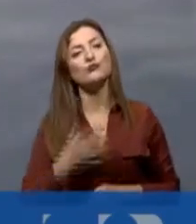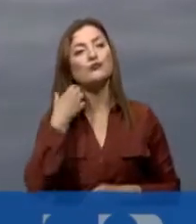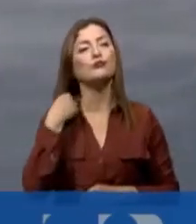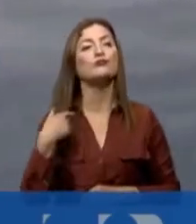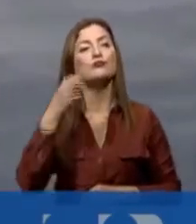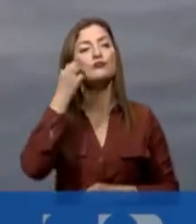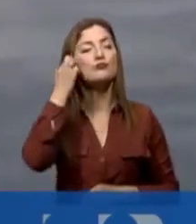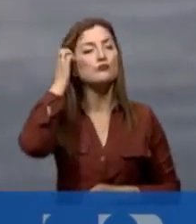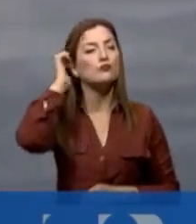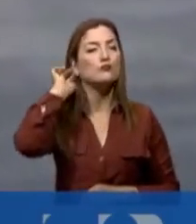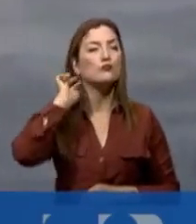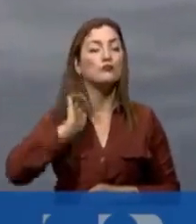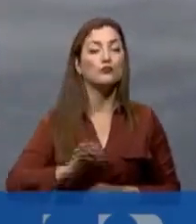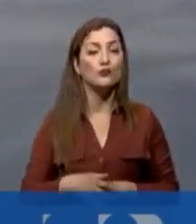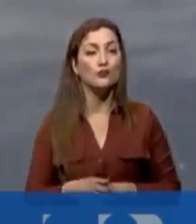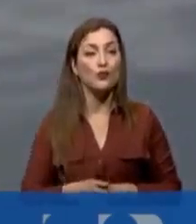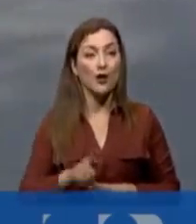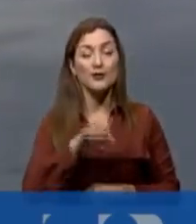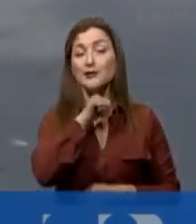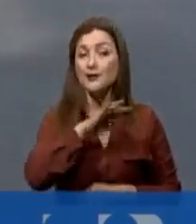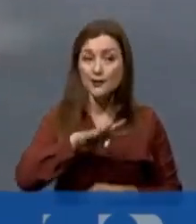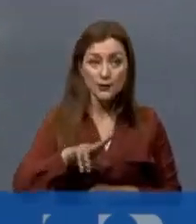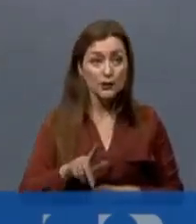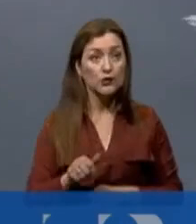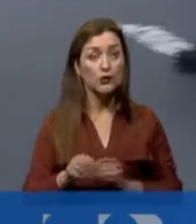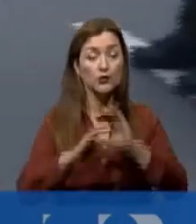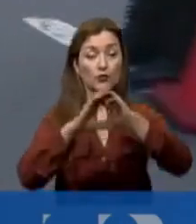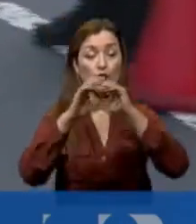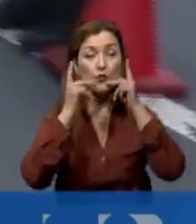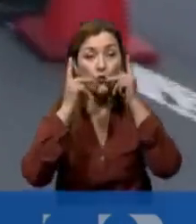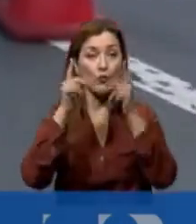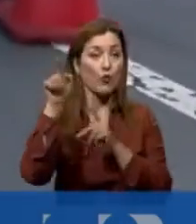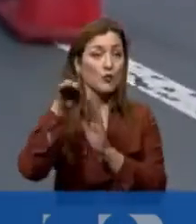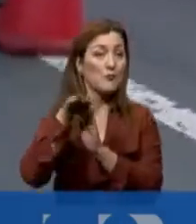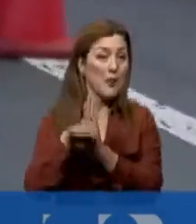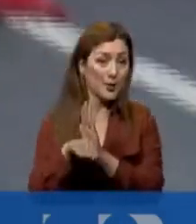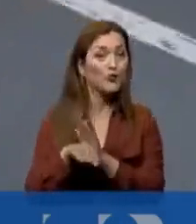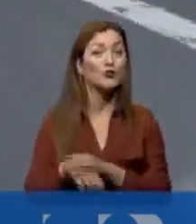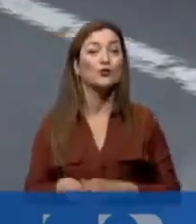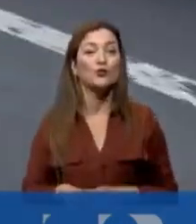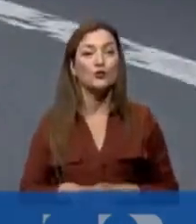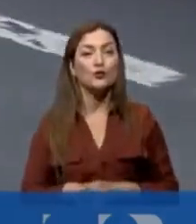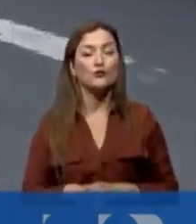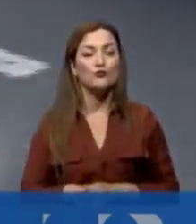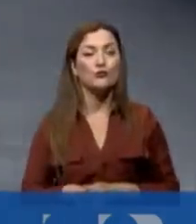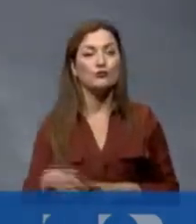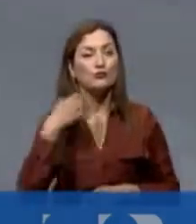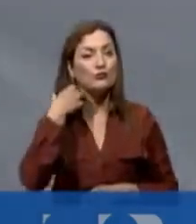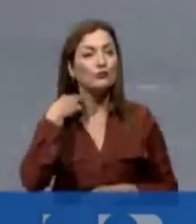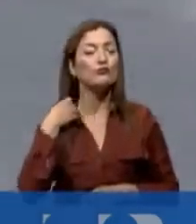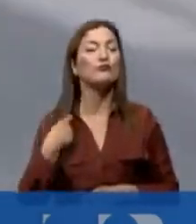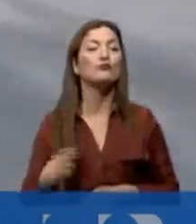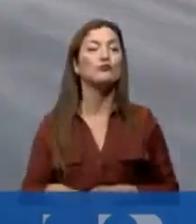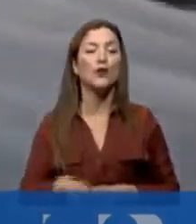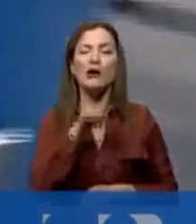los delitos comunes, digamos, los asaltos en unidades de transporte público han disminuido, y otros delitos también. Sin